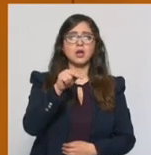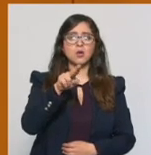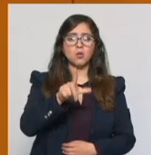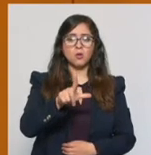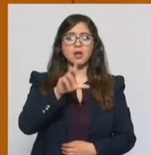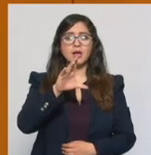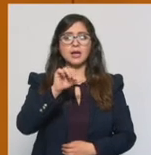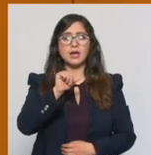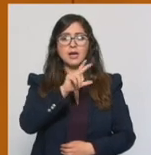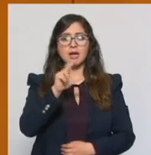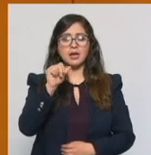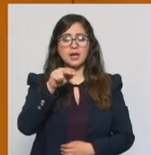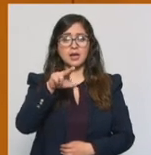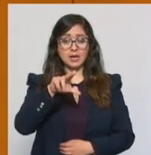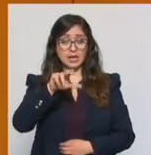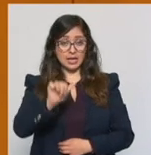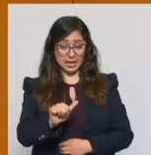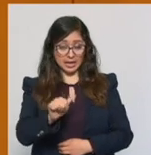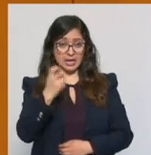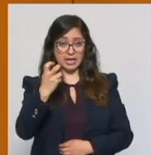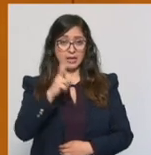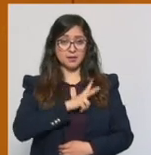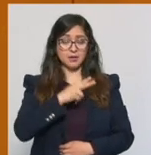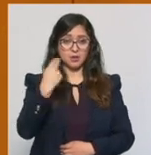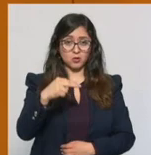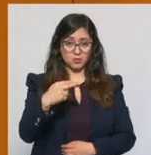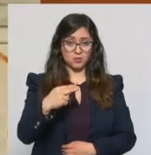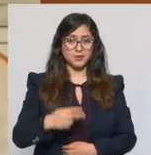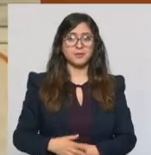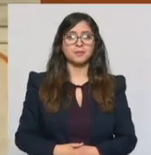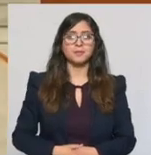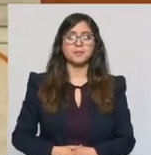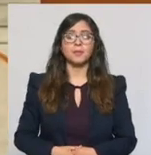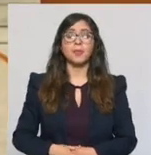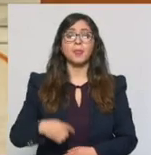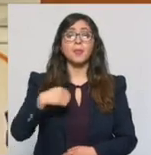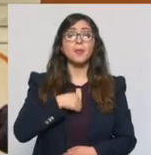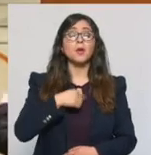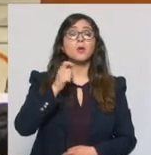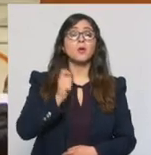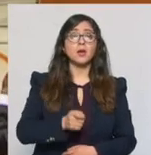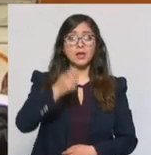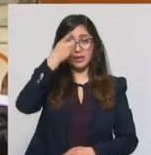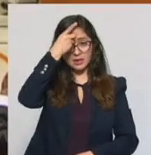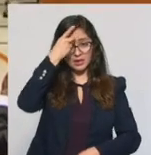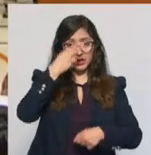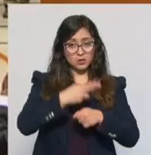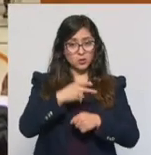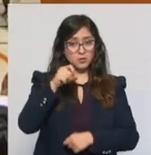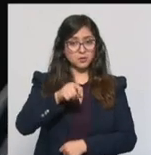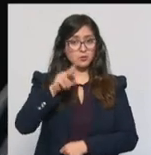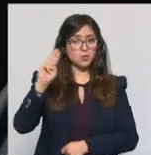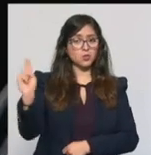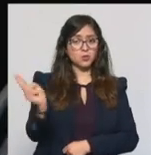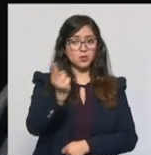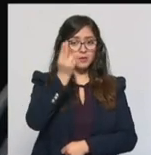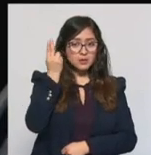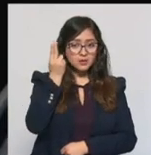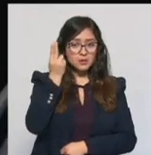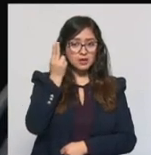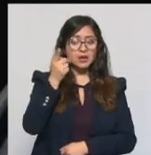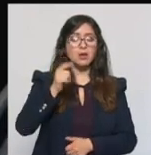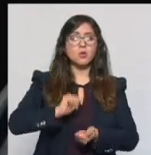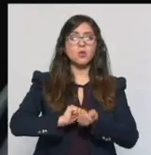usted, como profesor emérito que soy de la universidad, me complace mucho que una